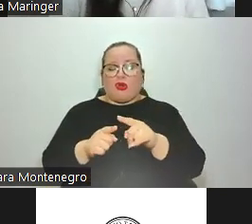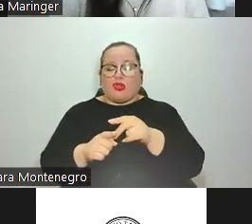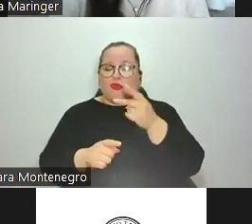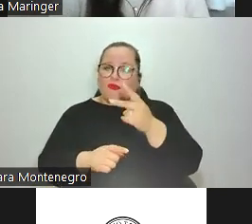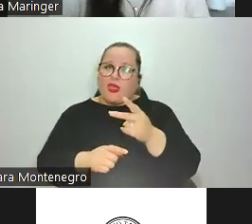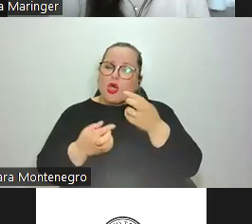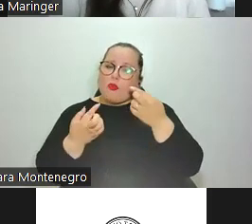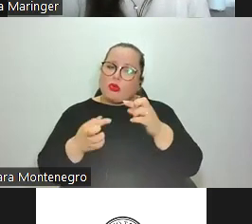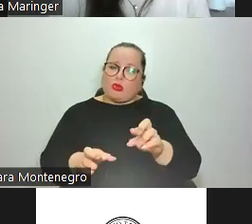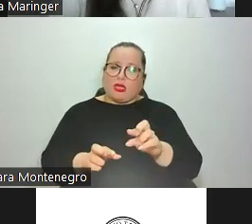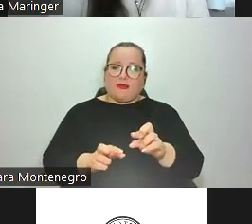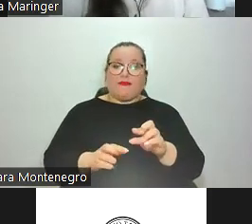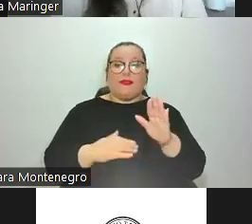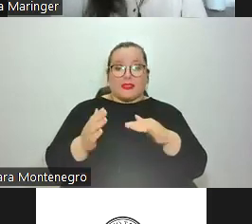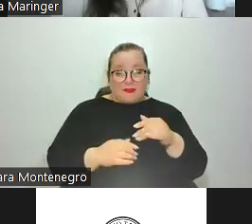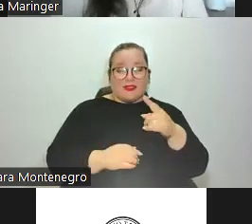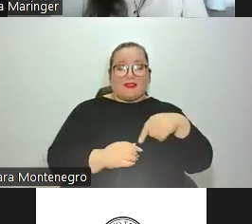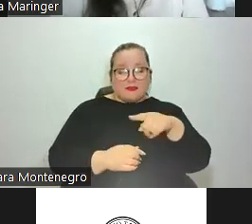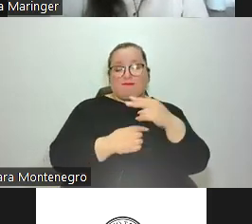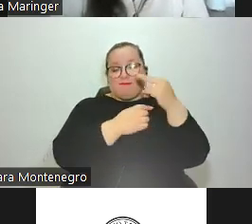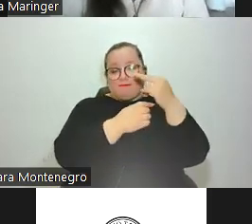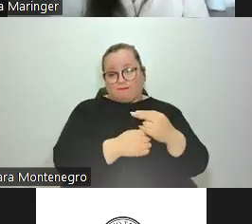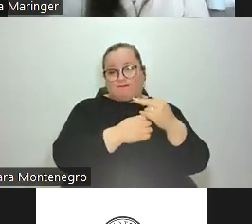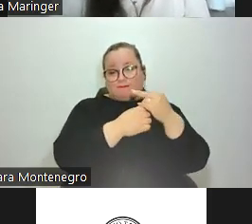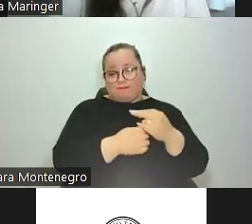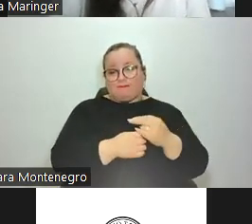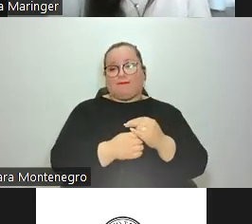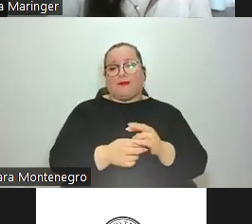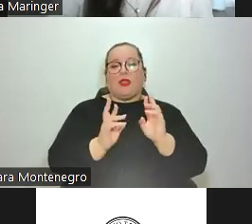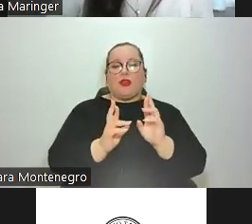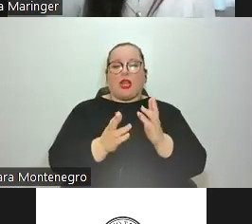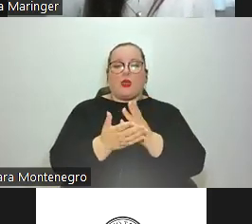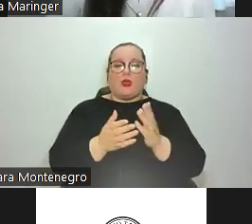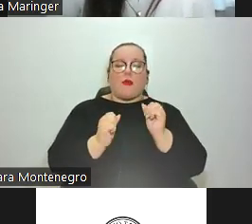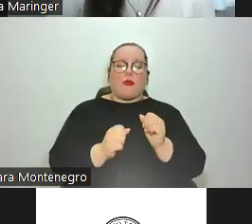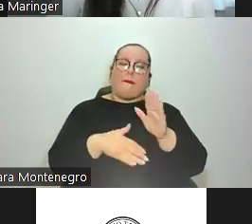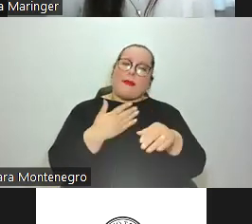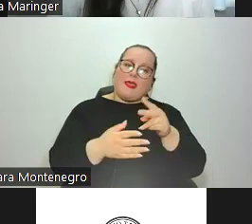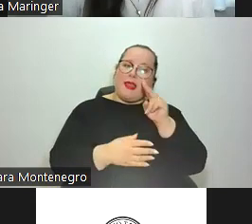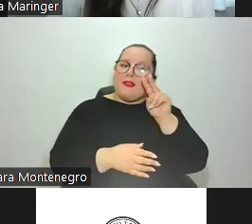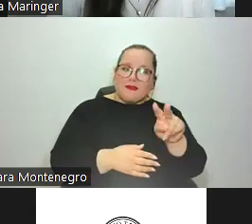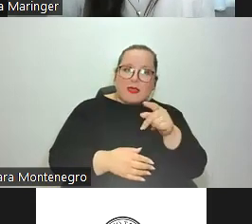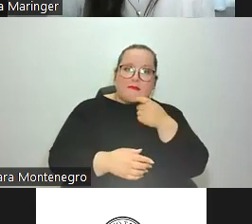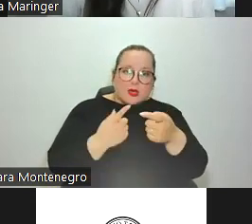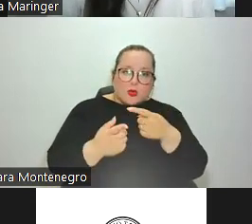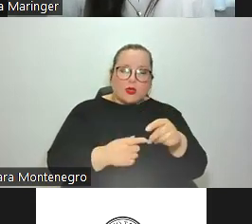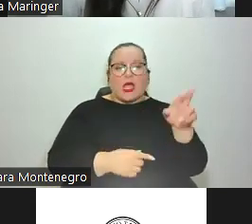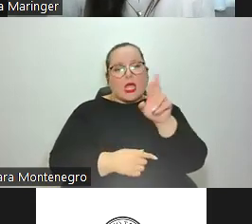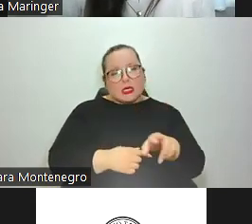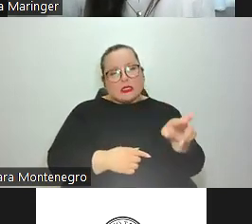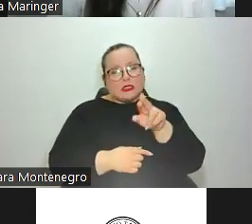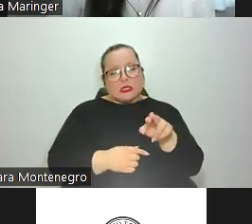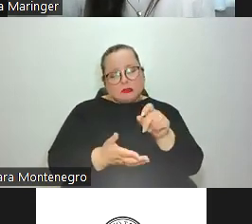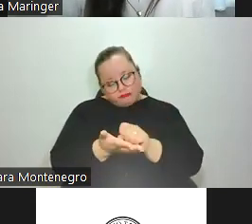cuestionando, ¿cierto, Paola? Aquí, con estas Exactamente. preguntas, ojalá las puedan responder posteriormente. Hagan un trabajo